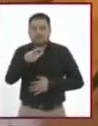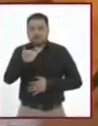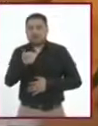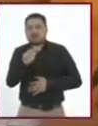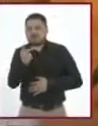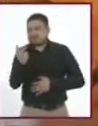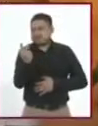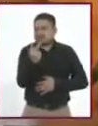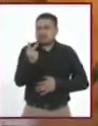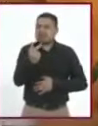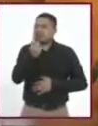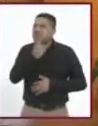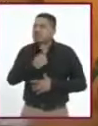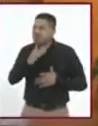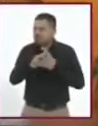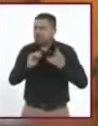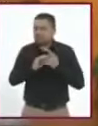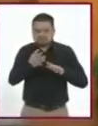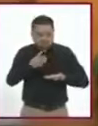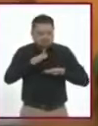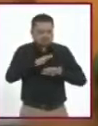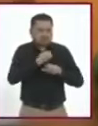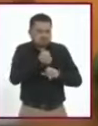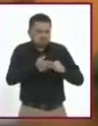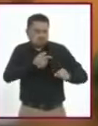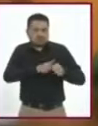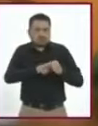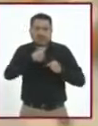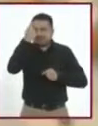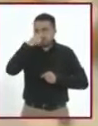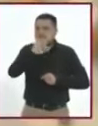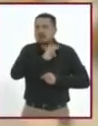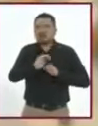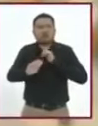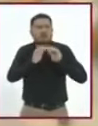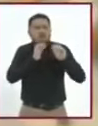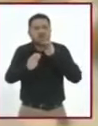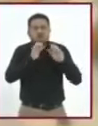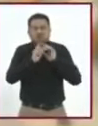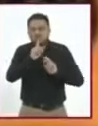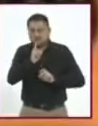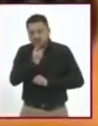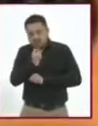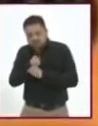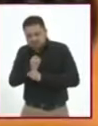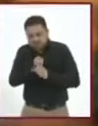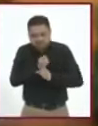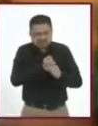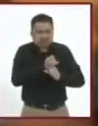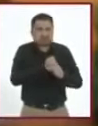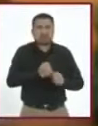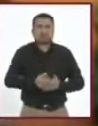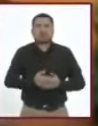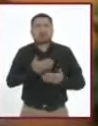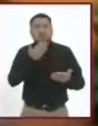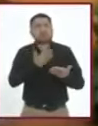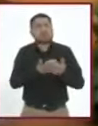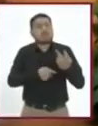Albert nos hablarán sobre las prácticas sociales para comunicar una investigación.